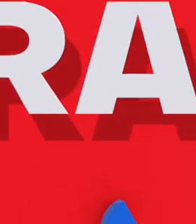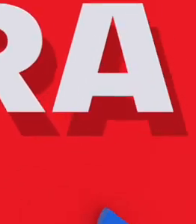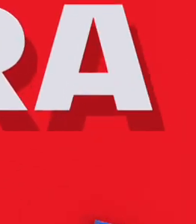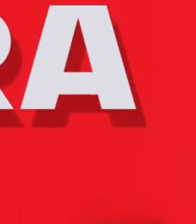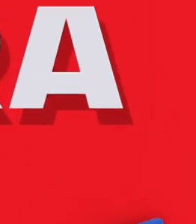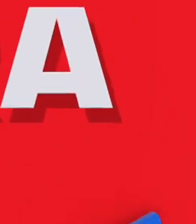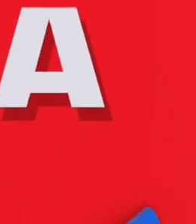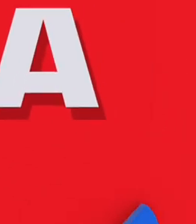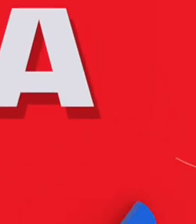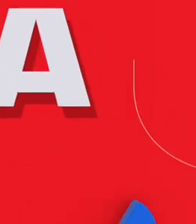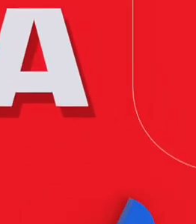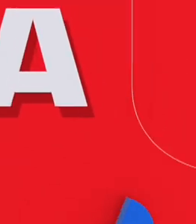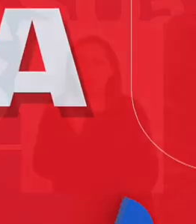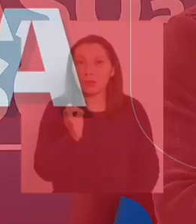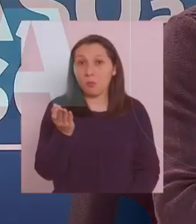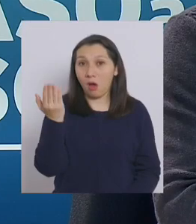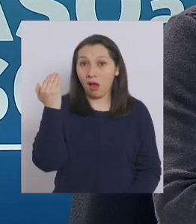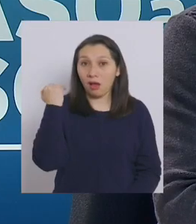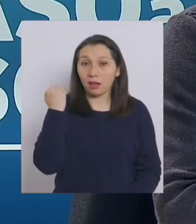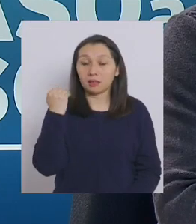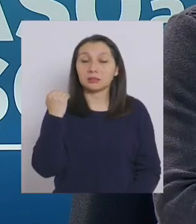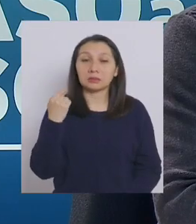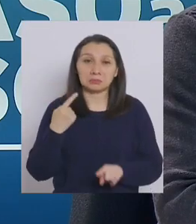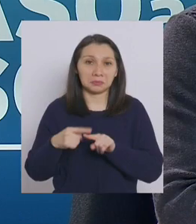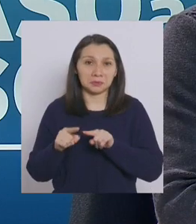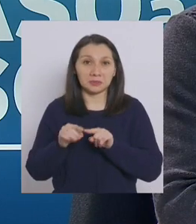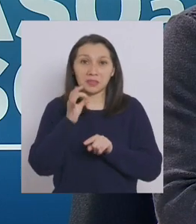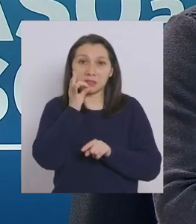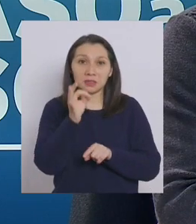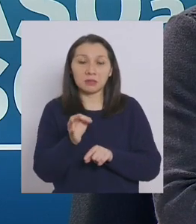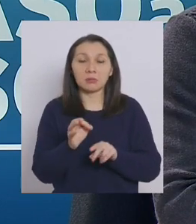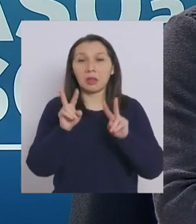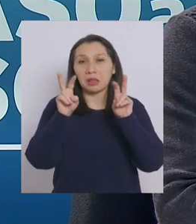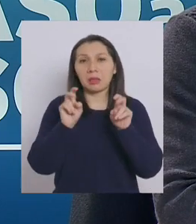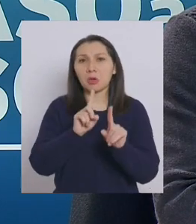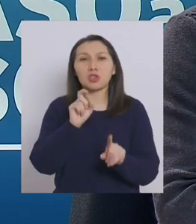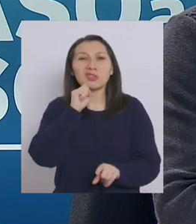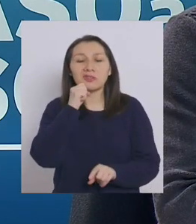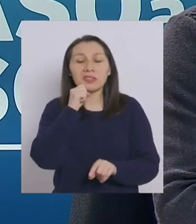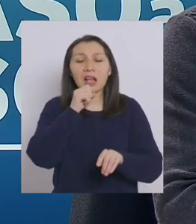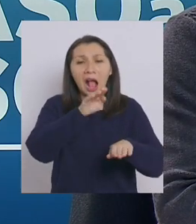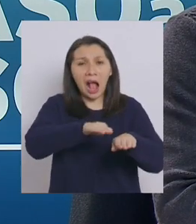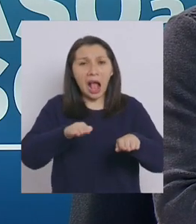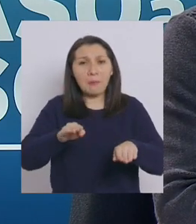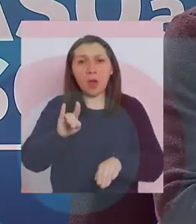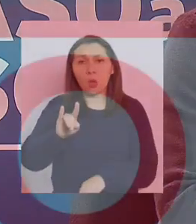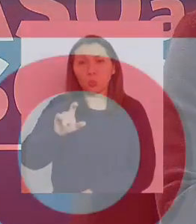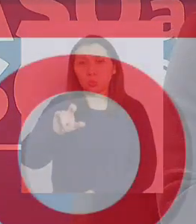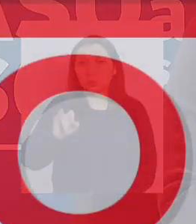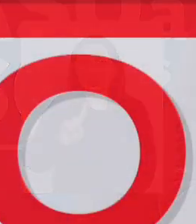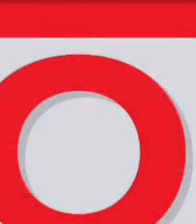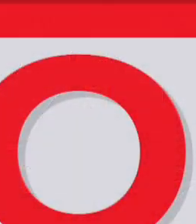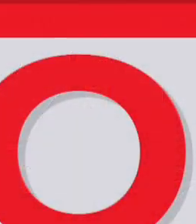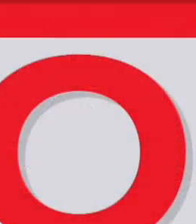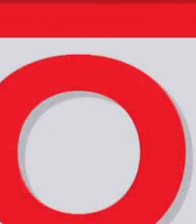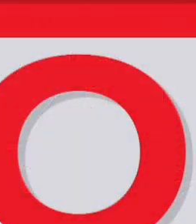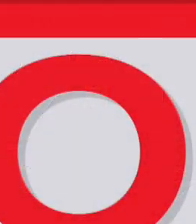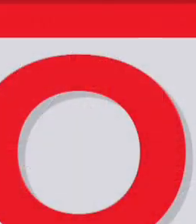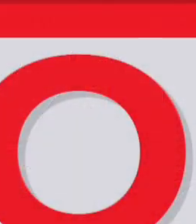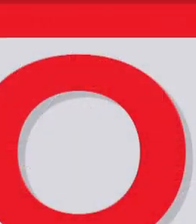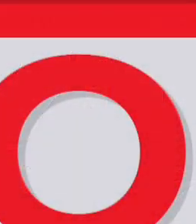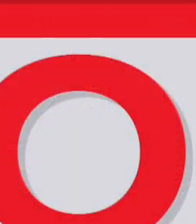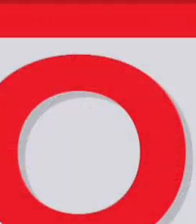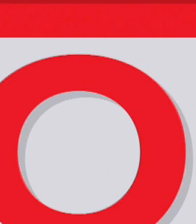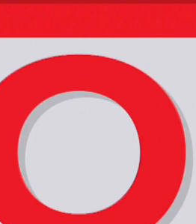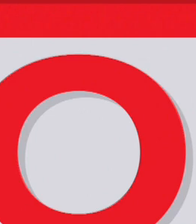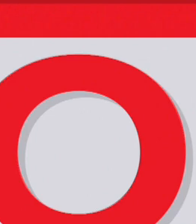Ahora. Damos inicio a 24 tarde y seguimos con el balance COVID desde La Moneda.